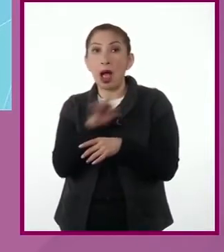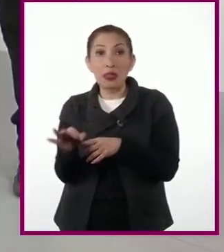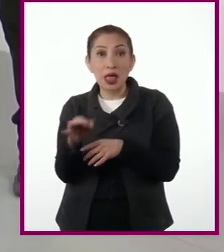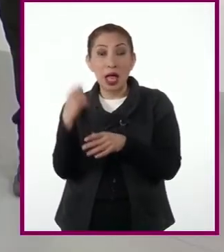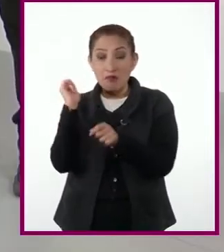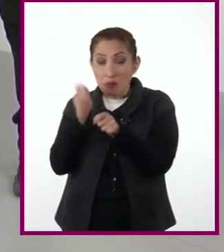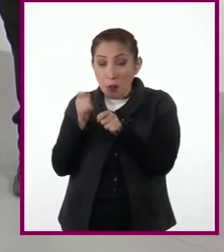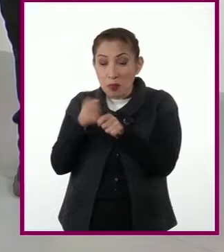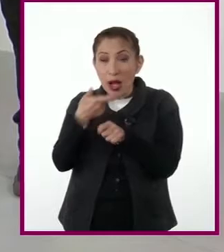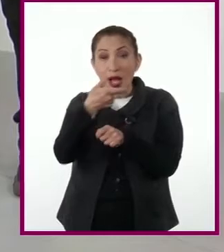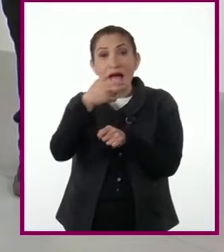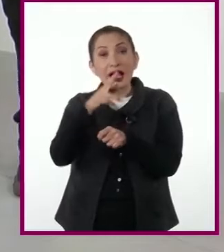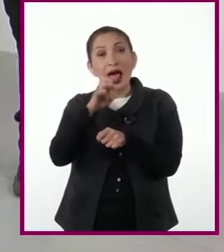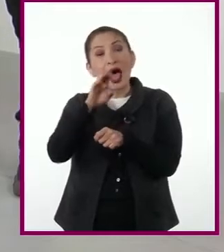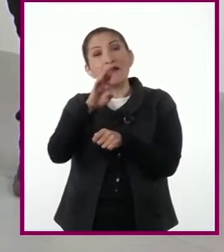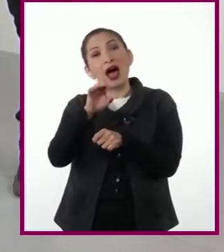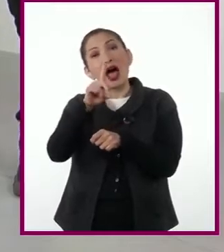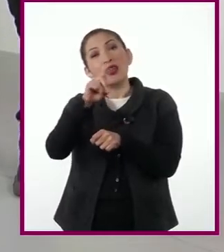el grabado?